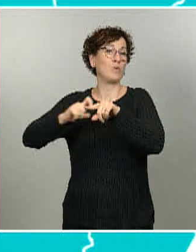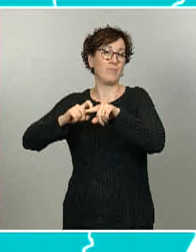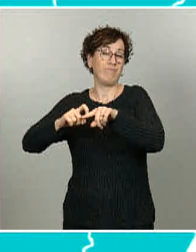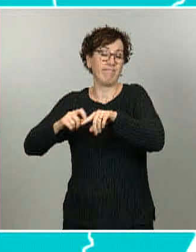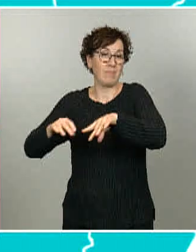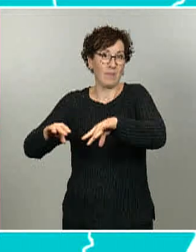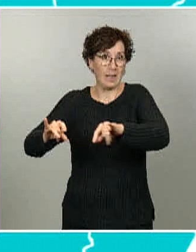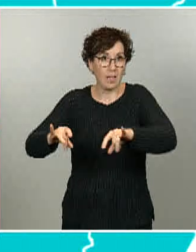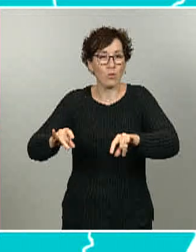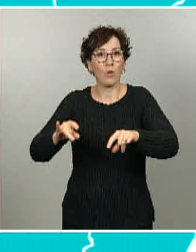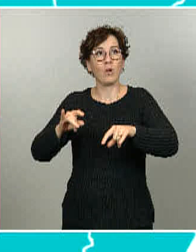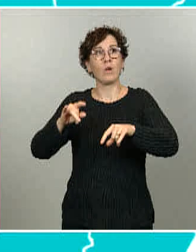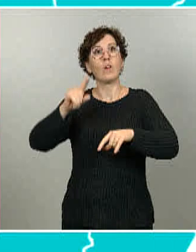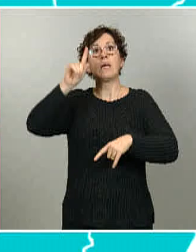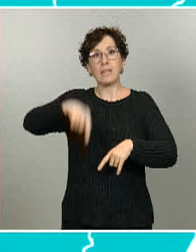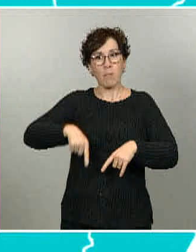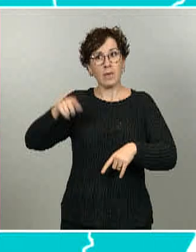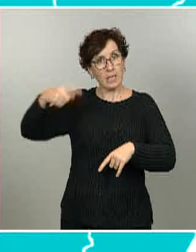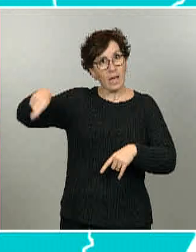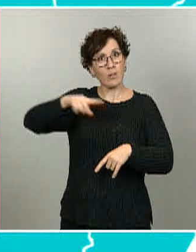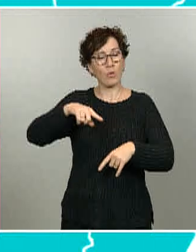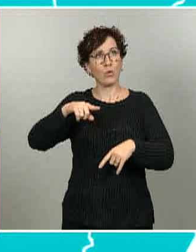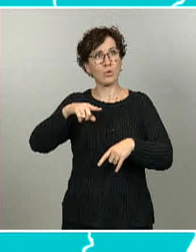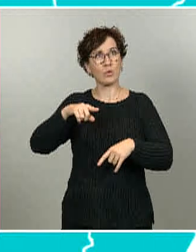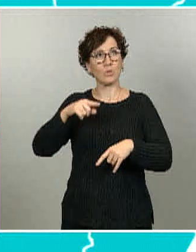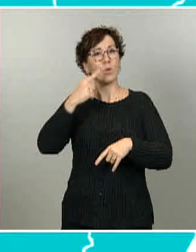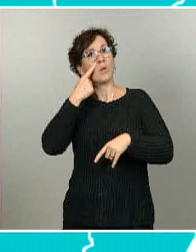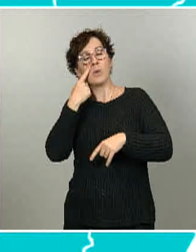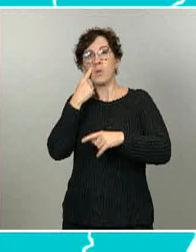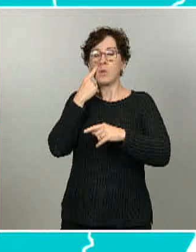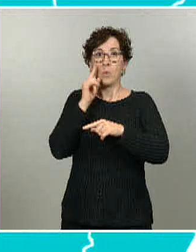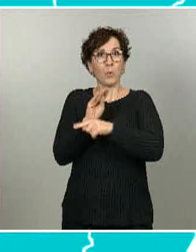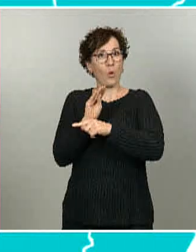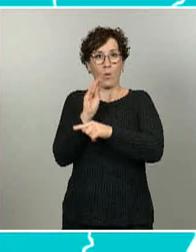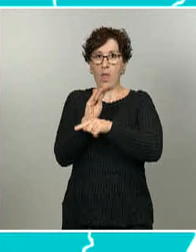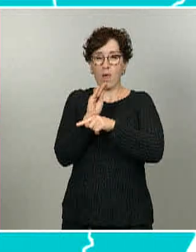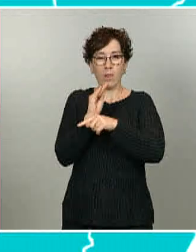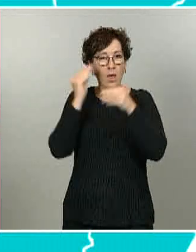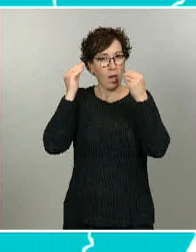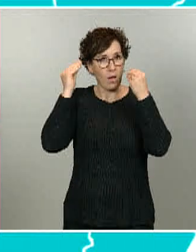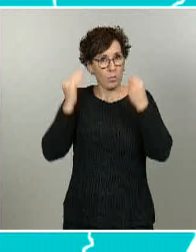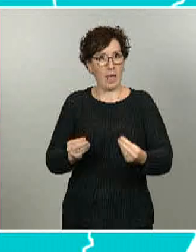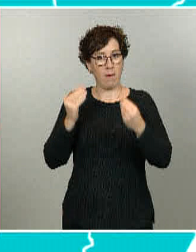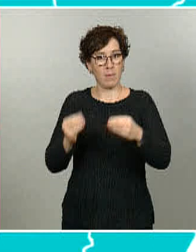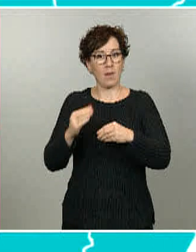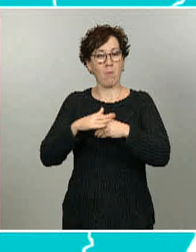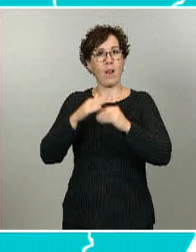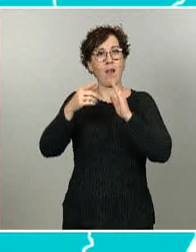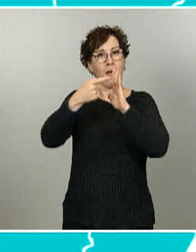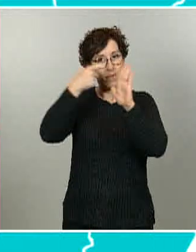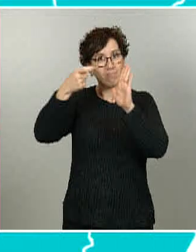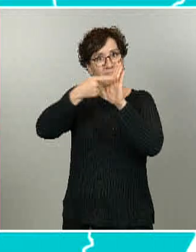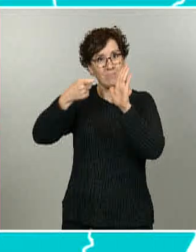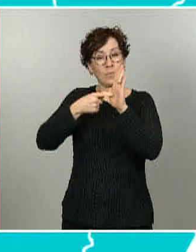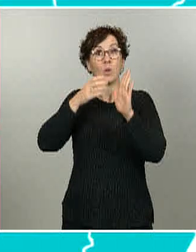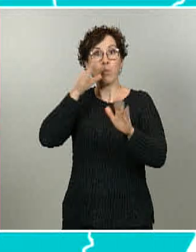prudencia importante con la que están ahora mismo procediendo al desescalado debido a la dureza con la que han sufrido la